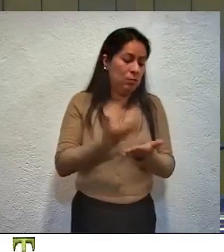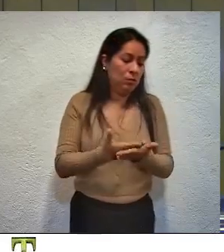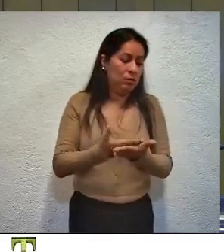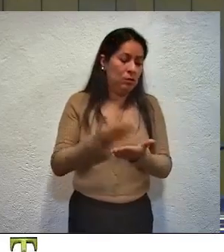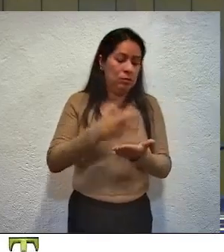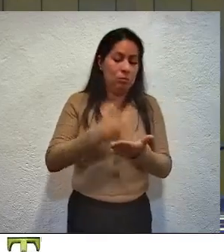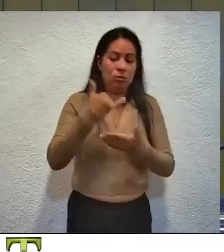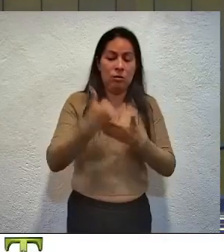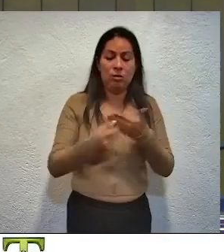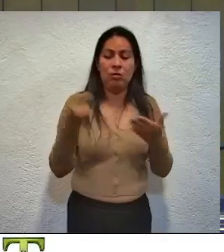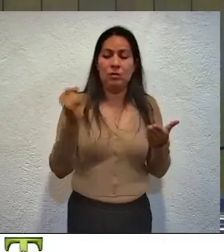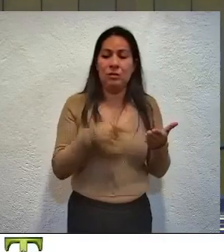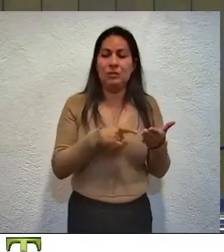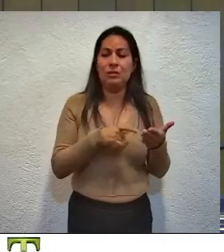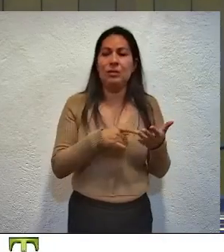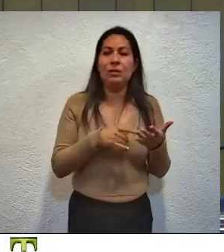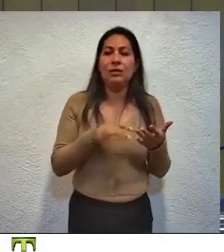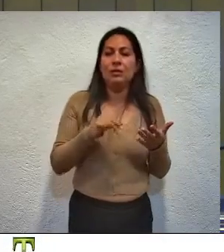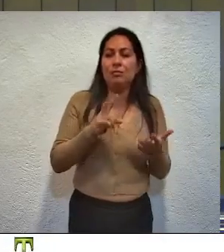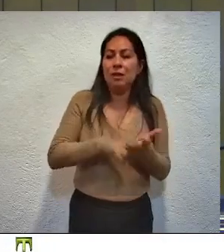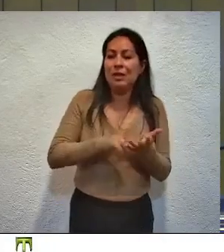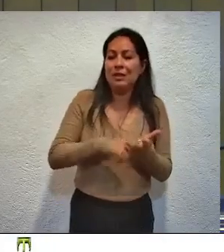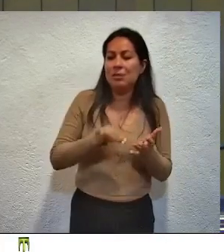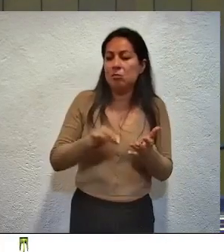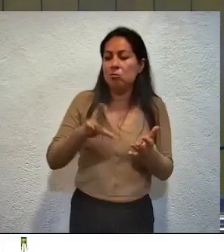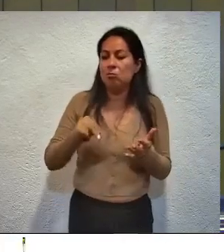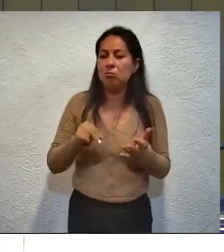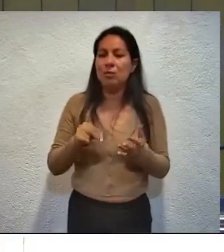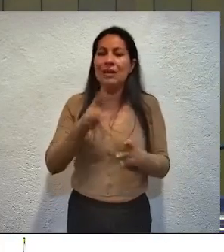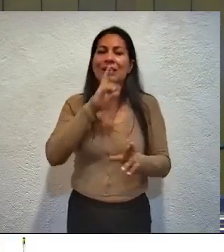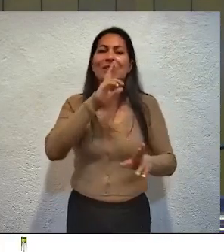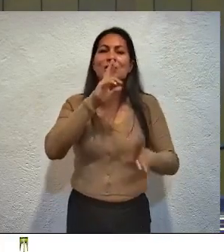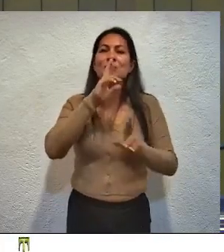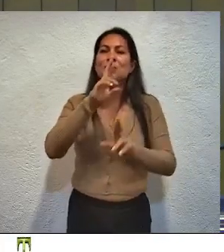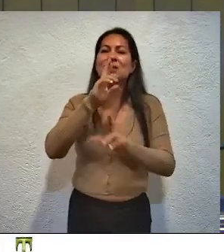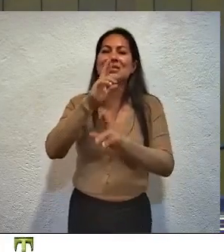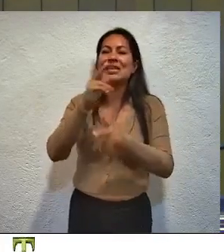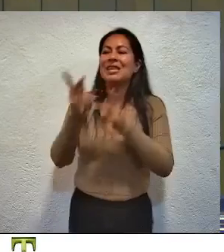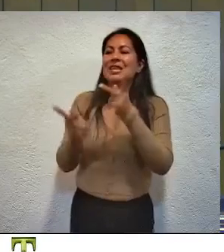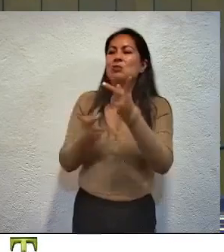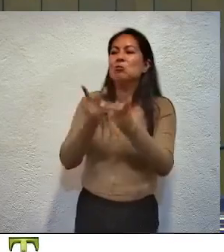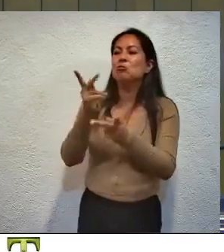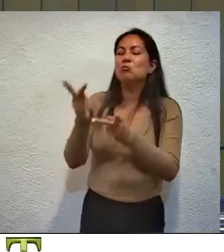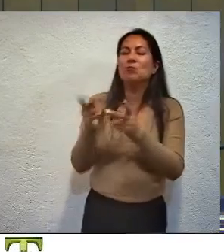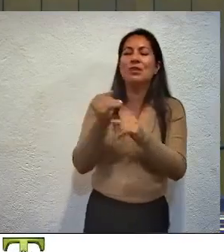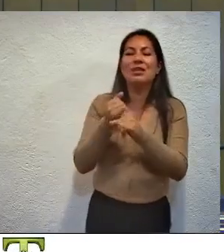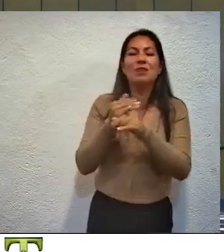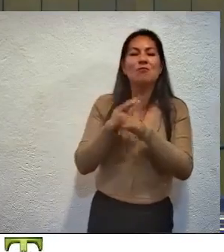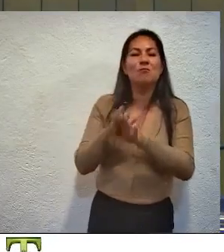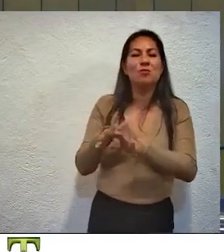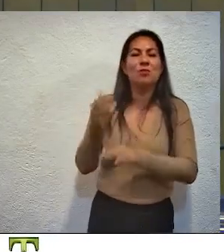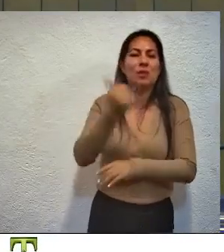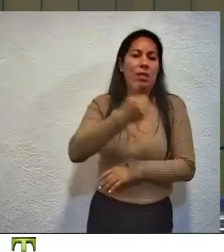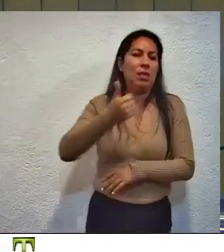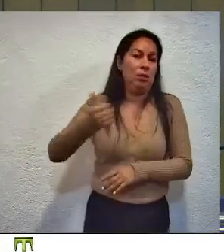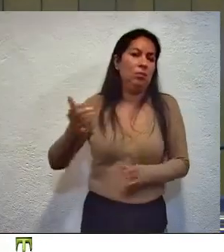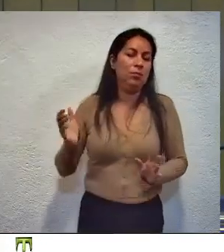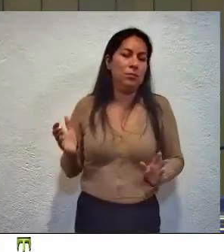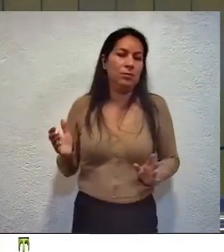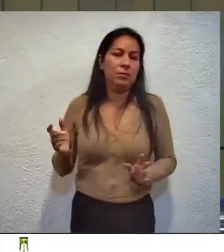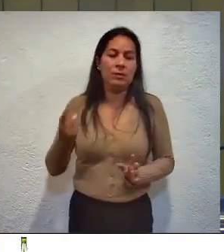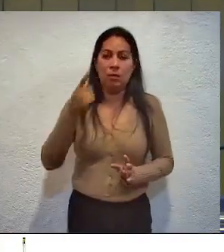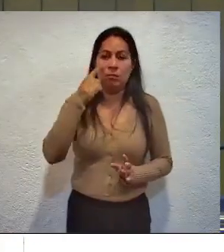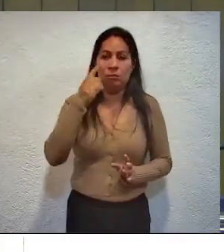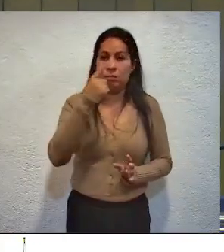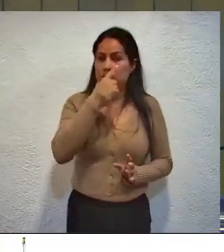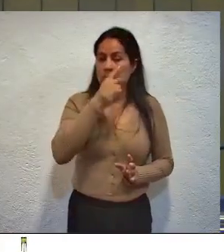este proyecto es si se valida o no los resultados de la consulta y el informe respectivo, ¿no? Desde mi